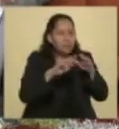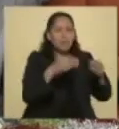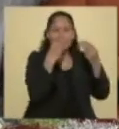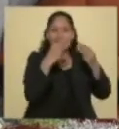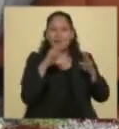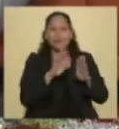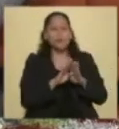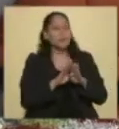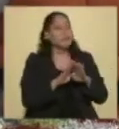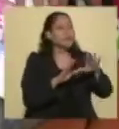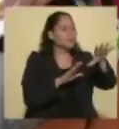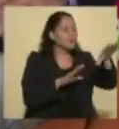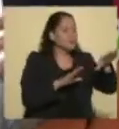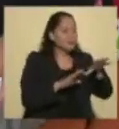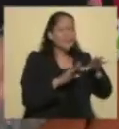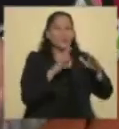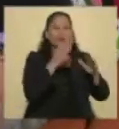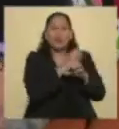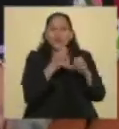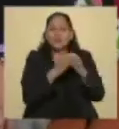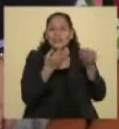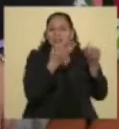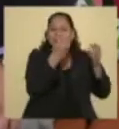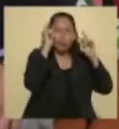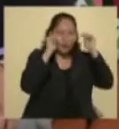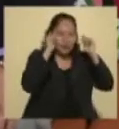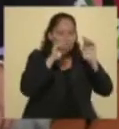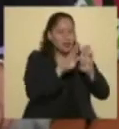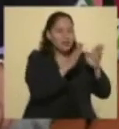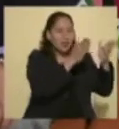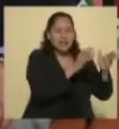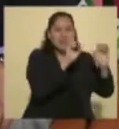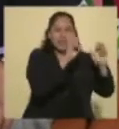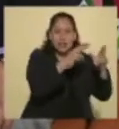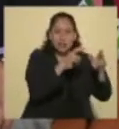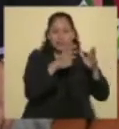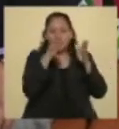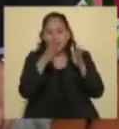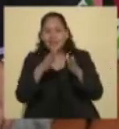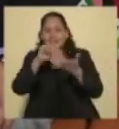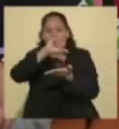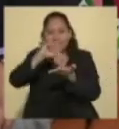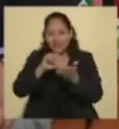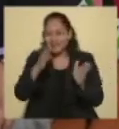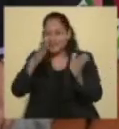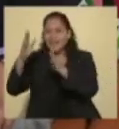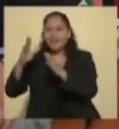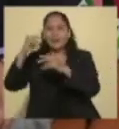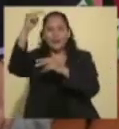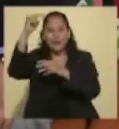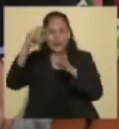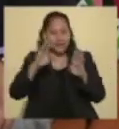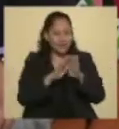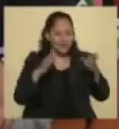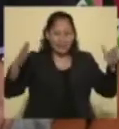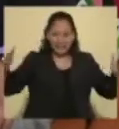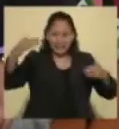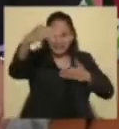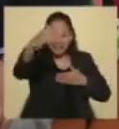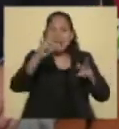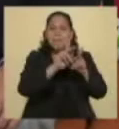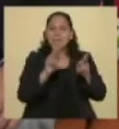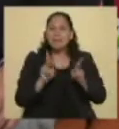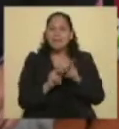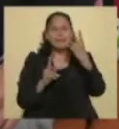mercado, de digamos. De atractivos turísticos. Exacto, y entonces vas como bocado a bocado por todo el país, ¿no? Que podría ser un parque temático